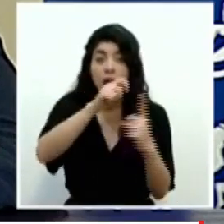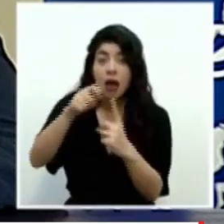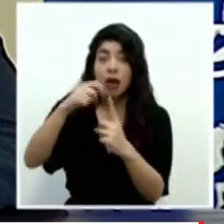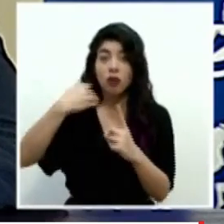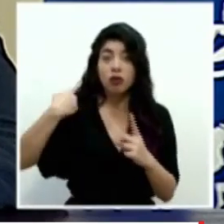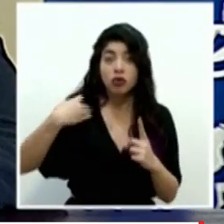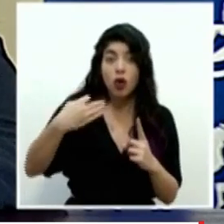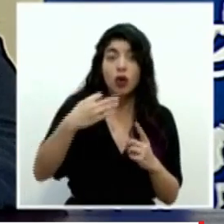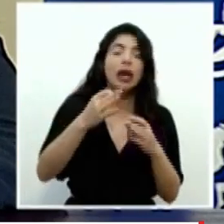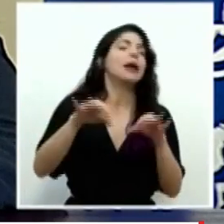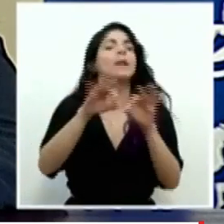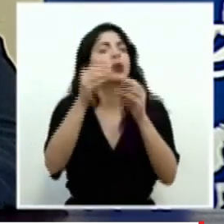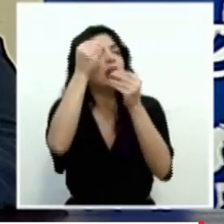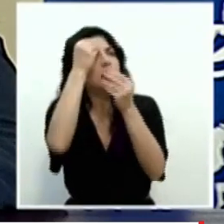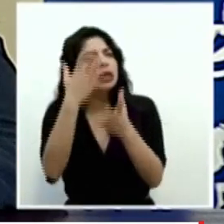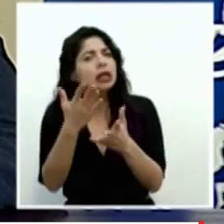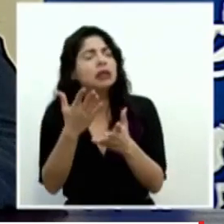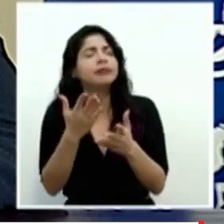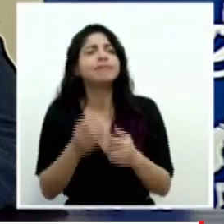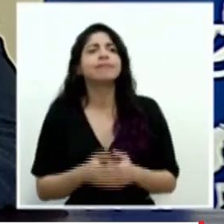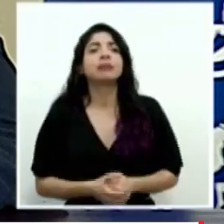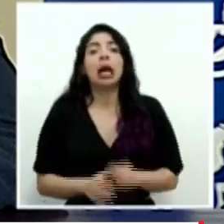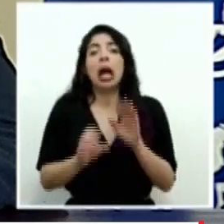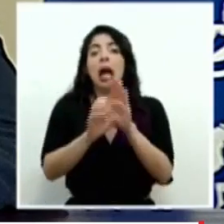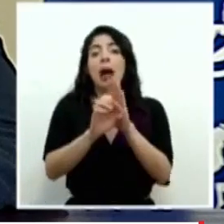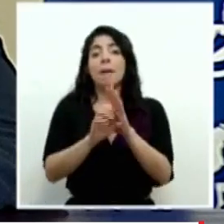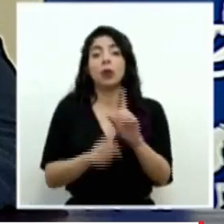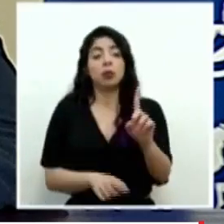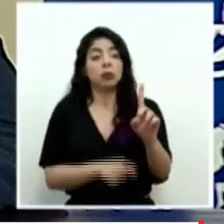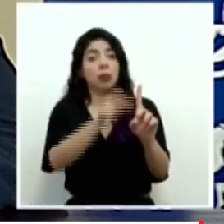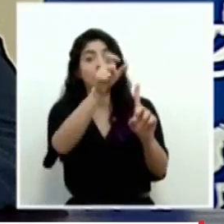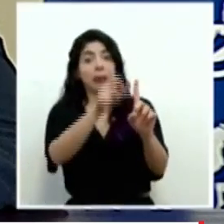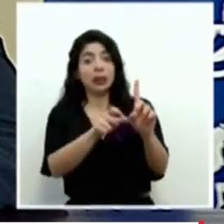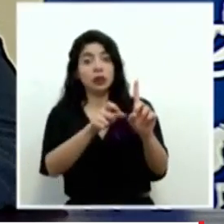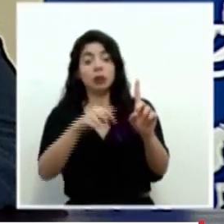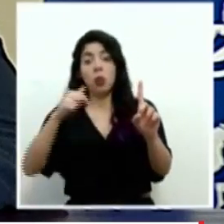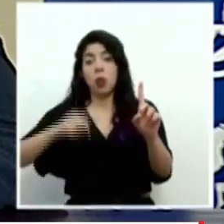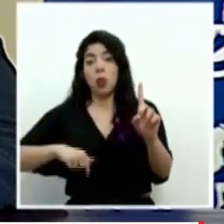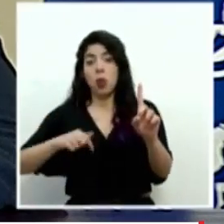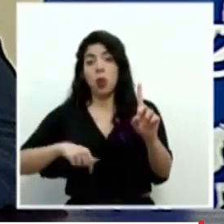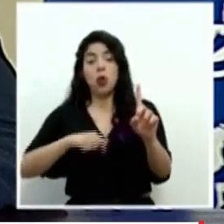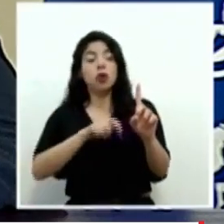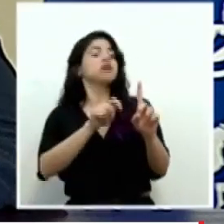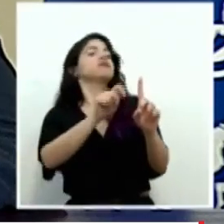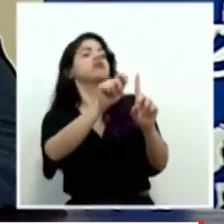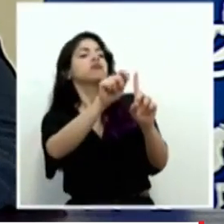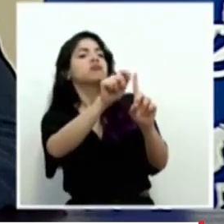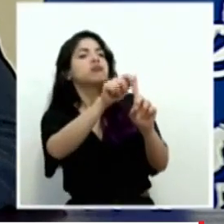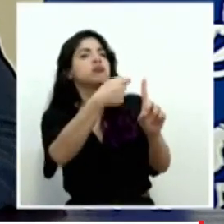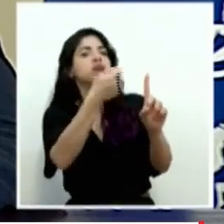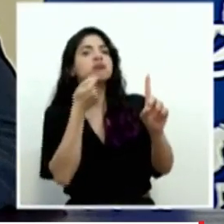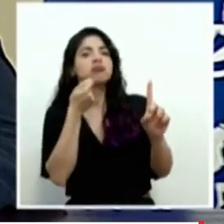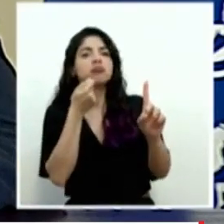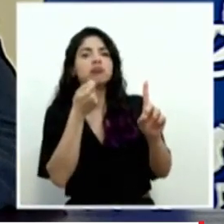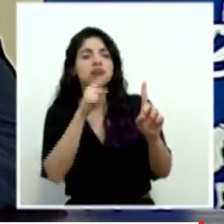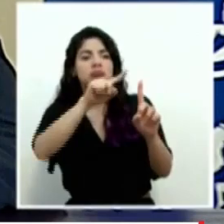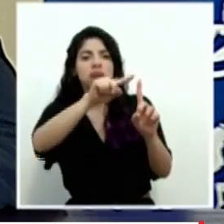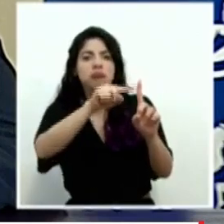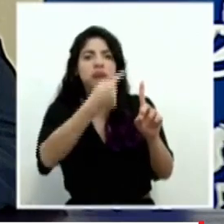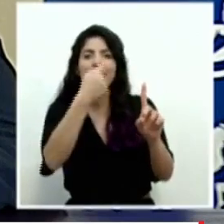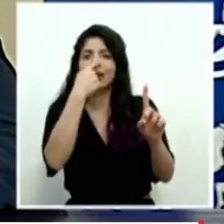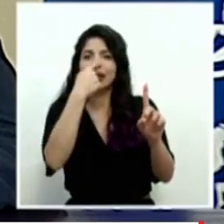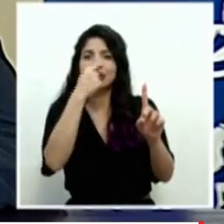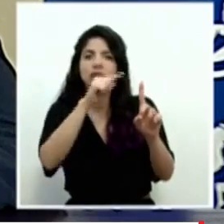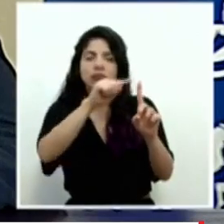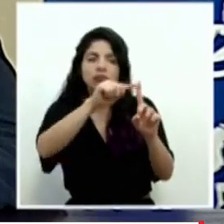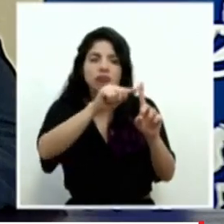importante indicar que perfectamente una persona que se le toma una muestra de un hisopado a nivel de